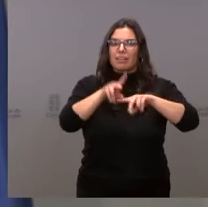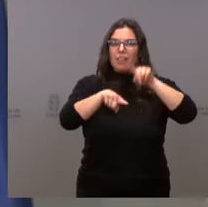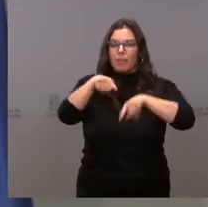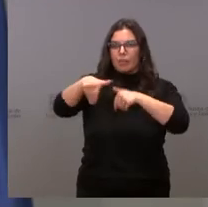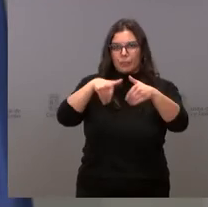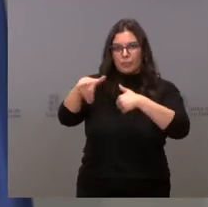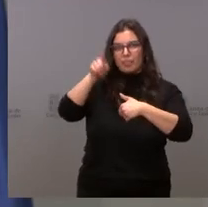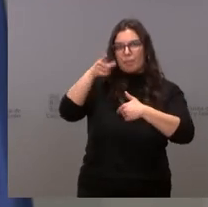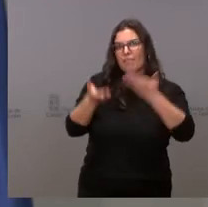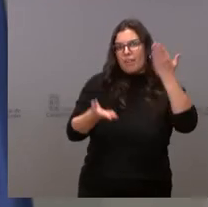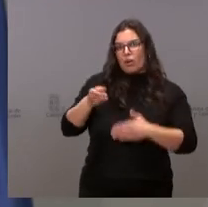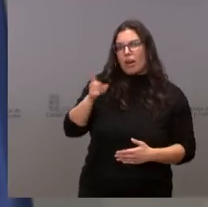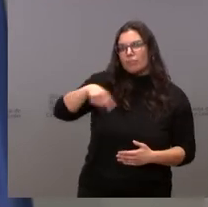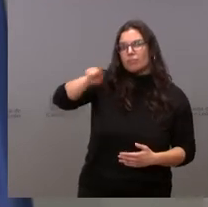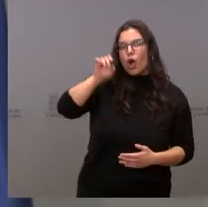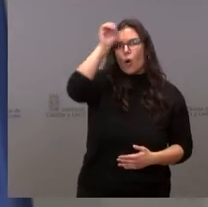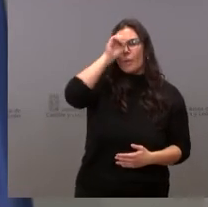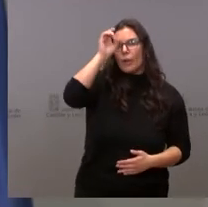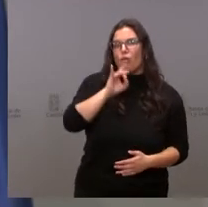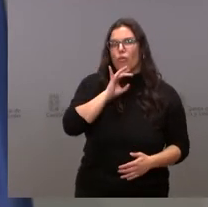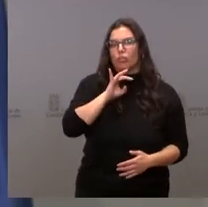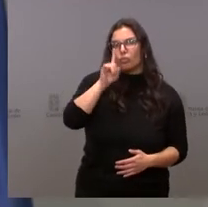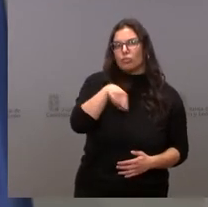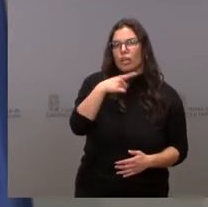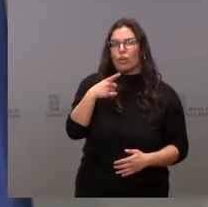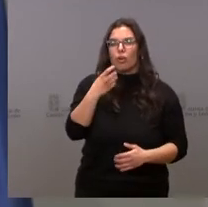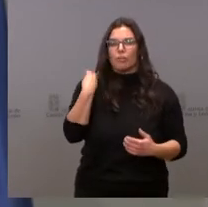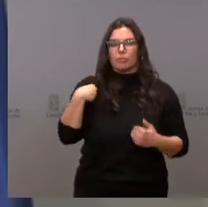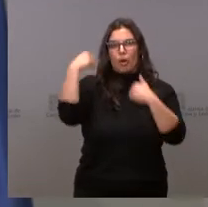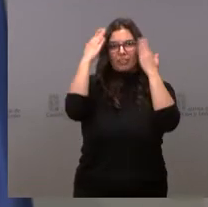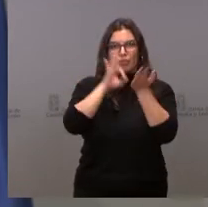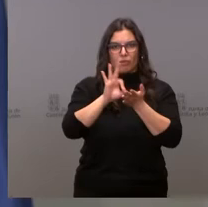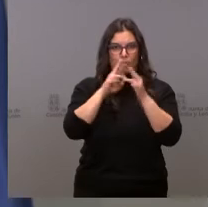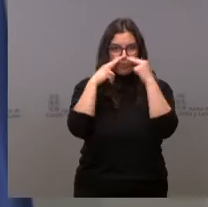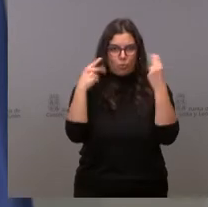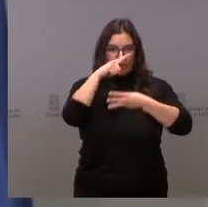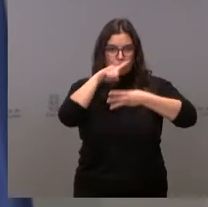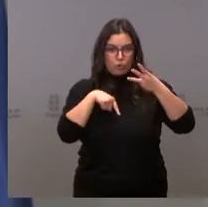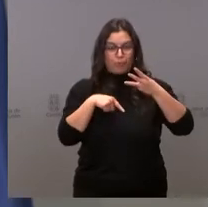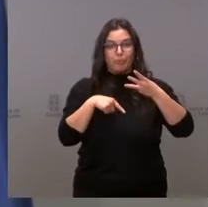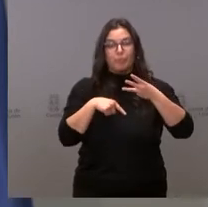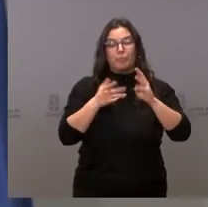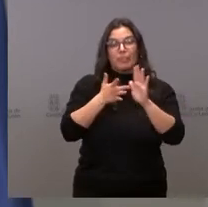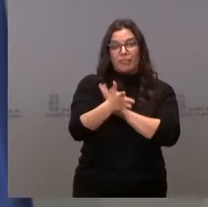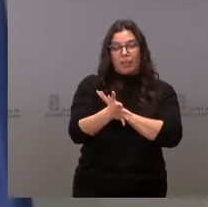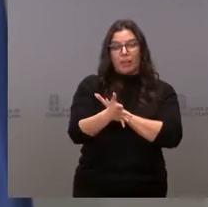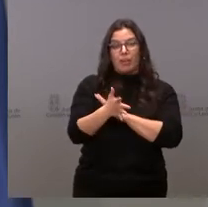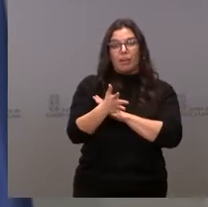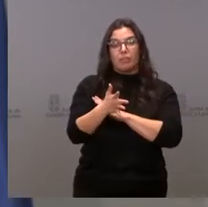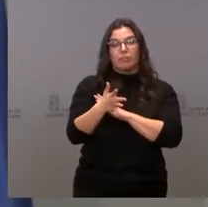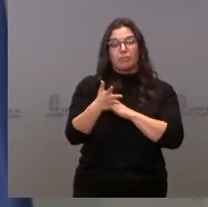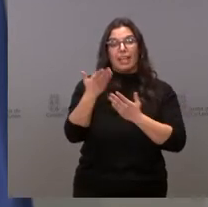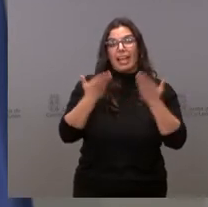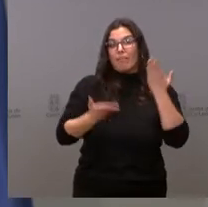grado de satisfacción de las personas usuarias de los servicios públicos hablamos de la evaluación en la